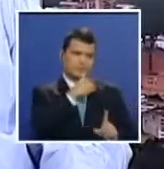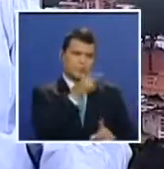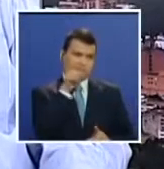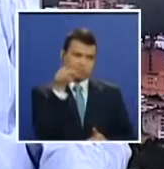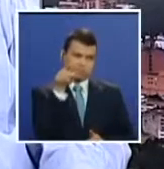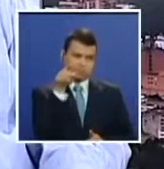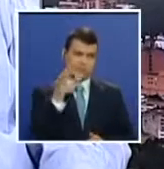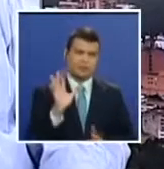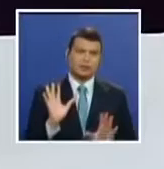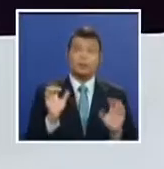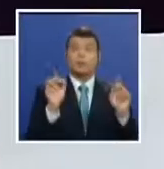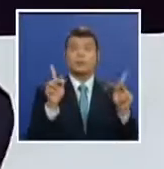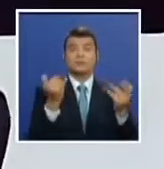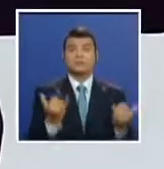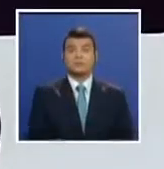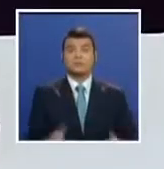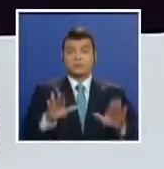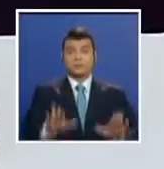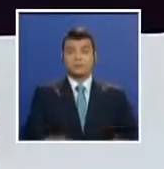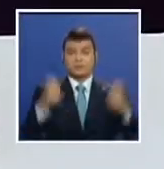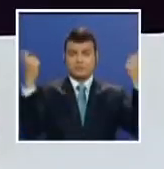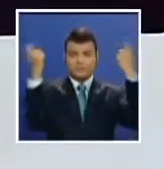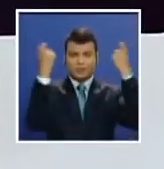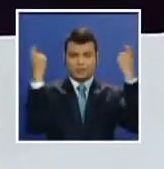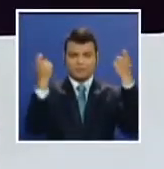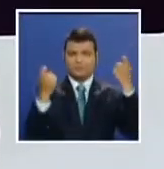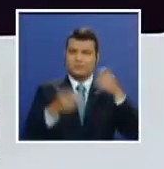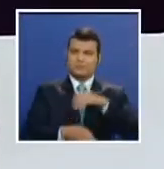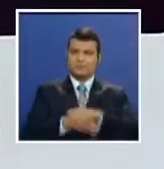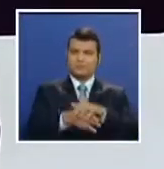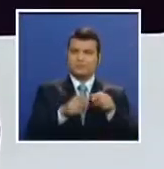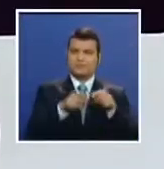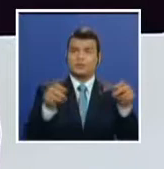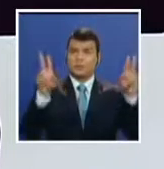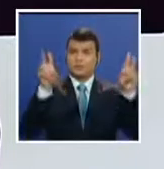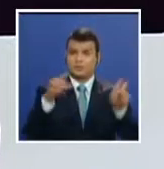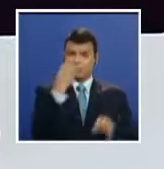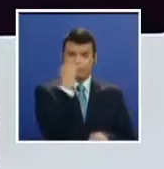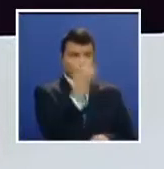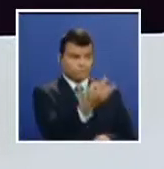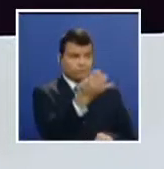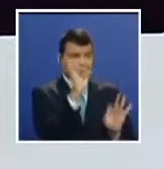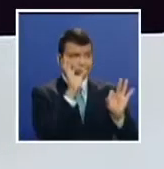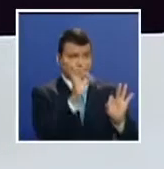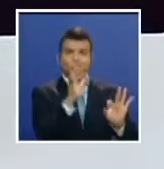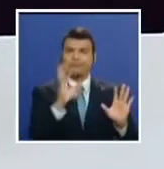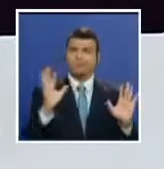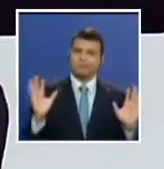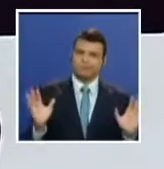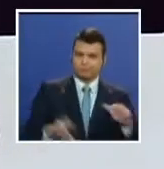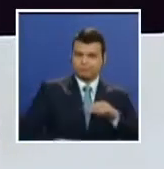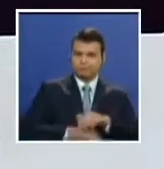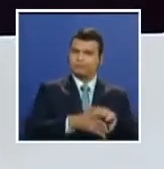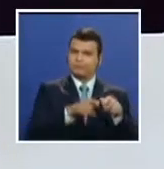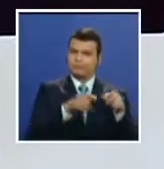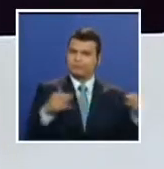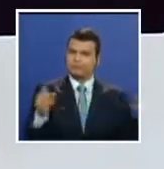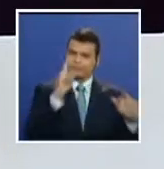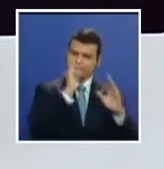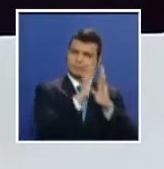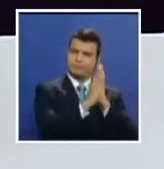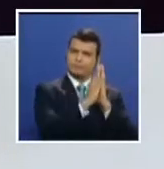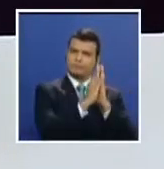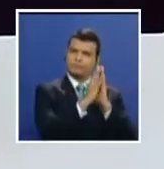da no sea pues con esta información vamos a hacer nuestra segunda pausa para comerciales el tema está muy interesante el regreso vamos a conocer